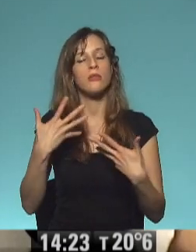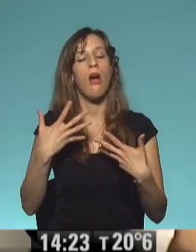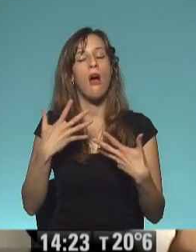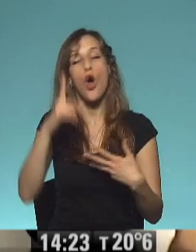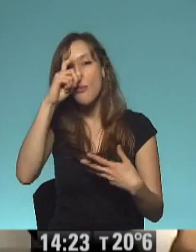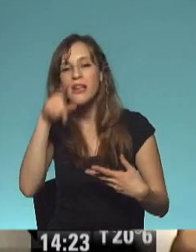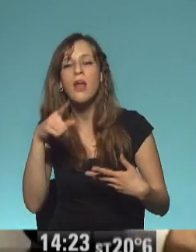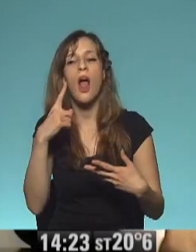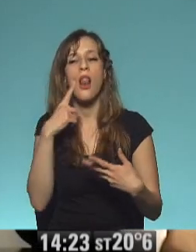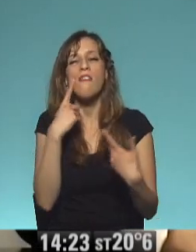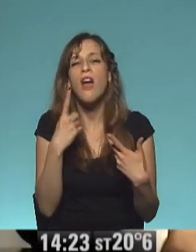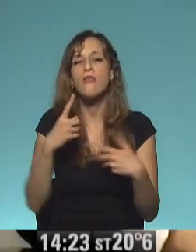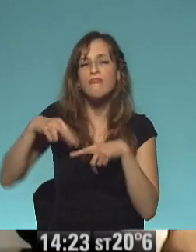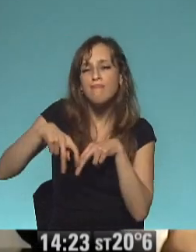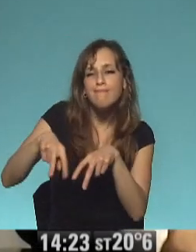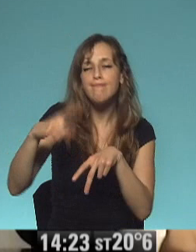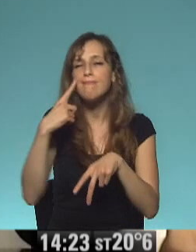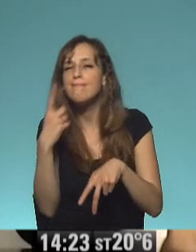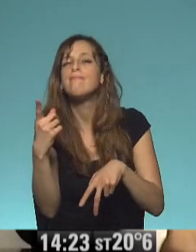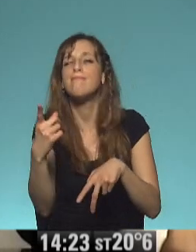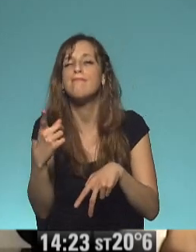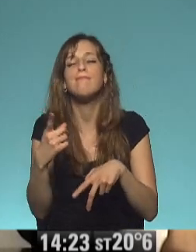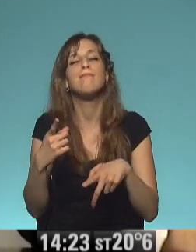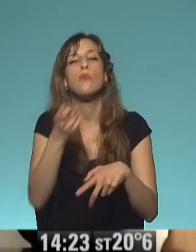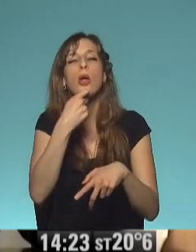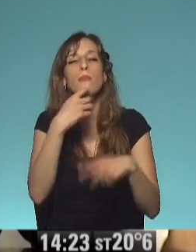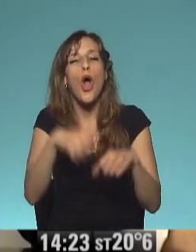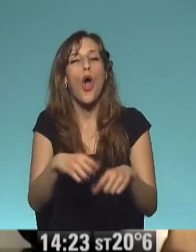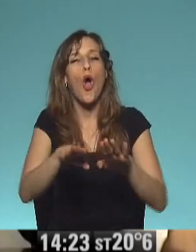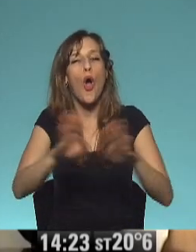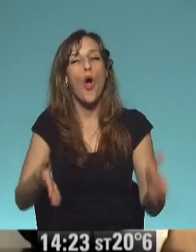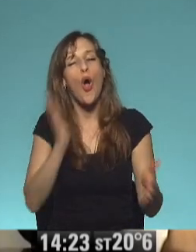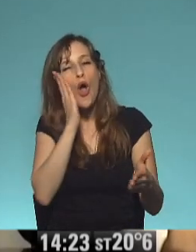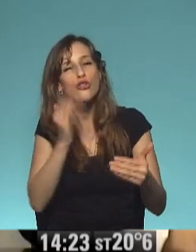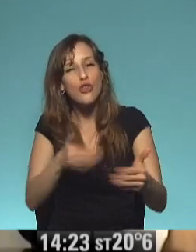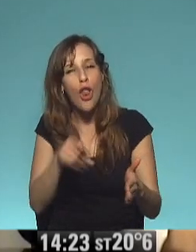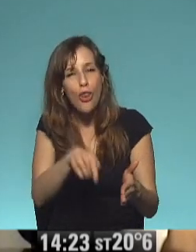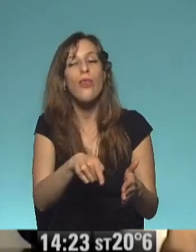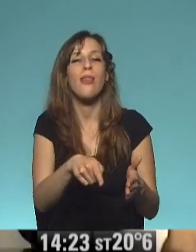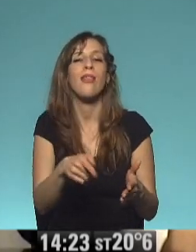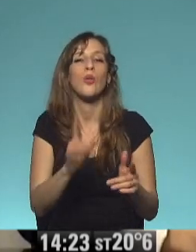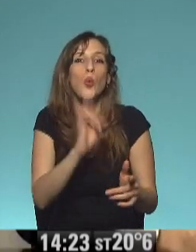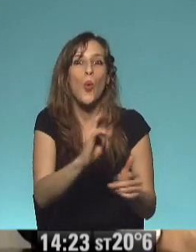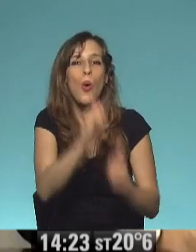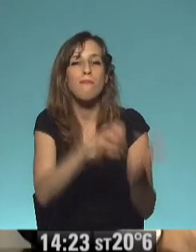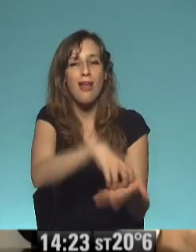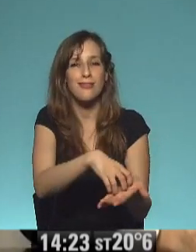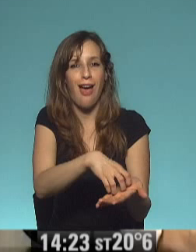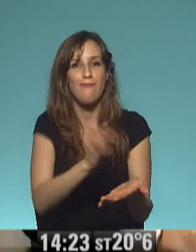sábanas eran hechas por empresas formoseñas y que los colchones eran de empresas formoseñas, me dijo